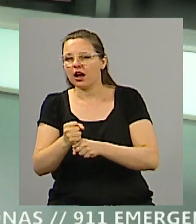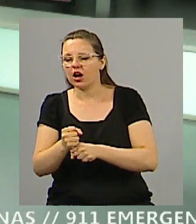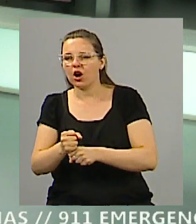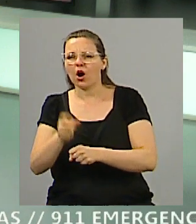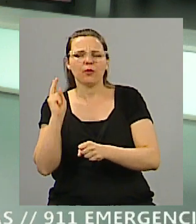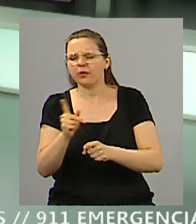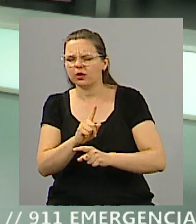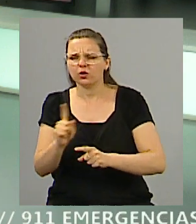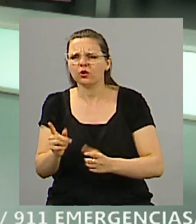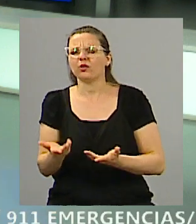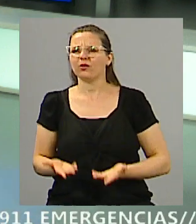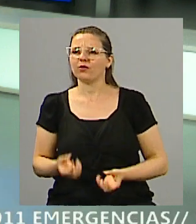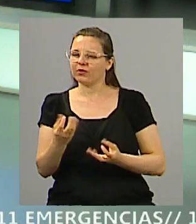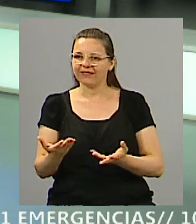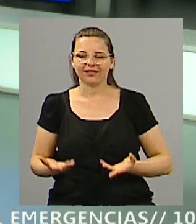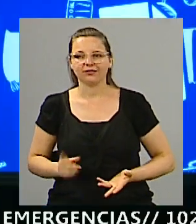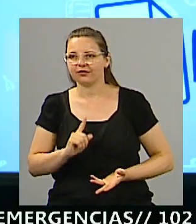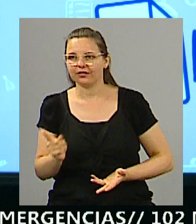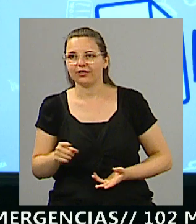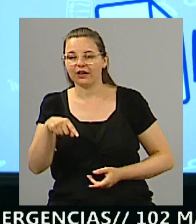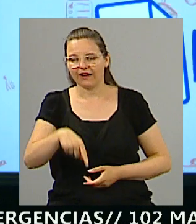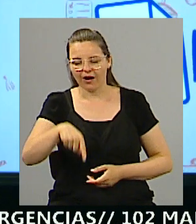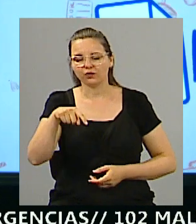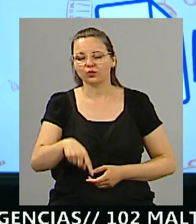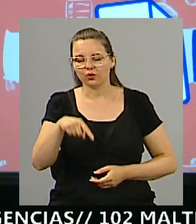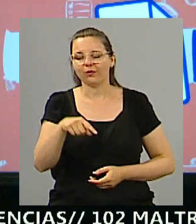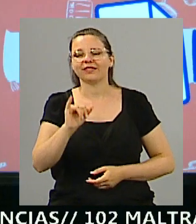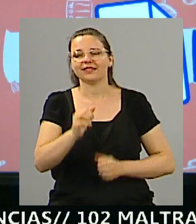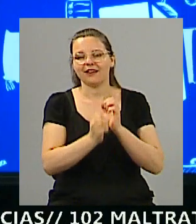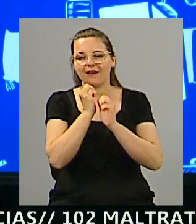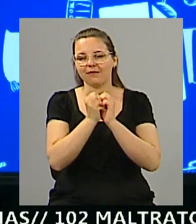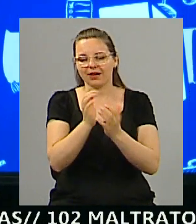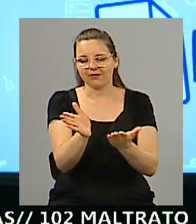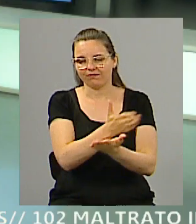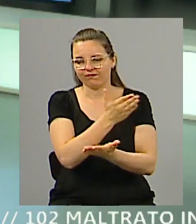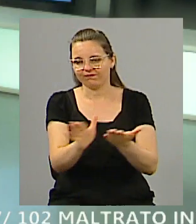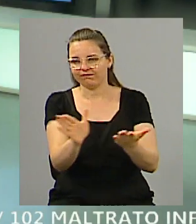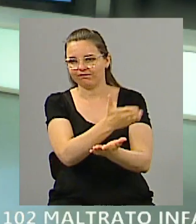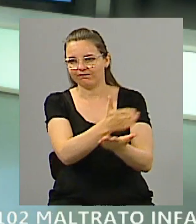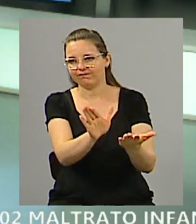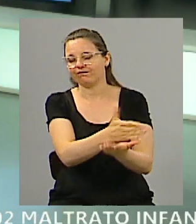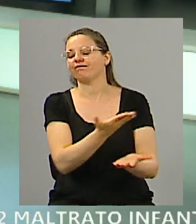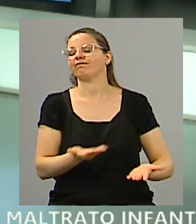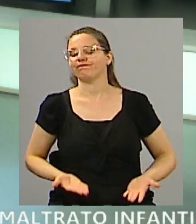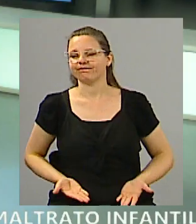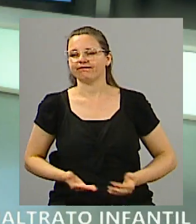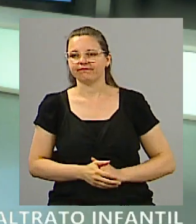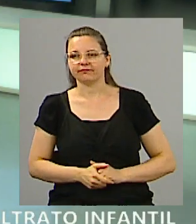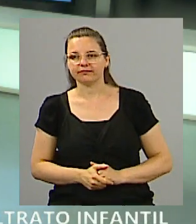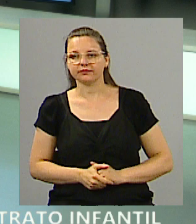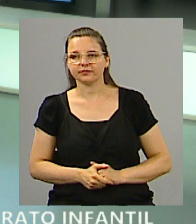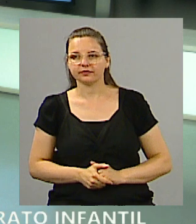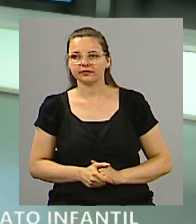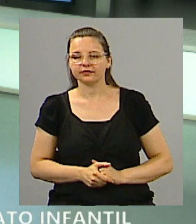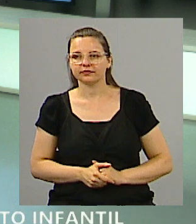lo cual lo es actualmente y las empresas hacen como un filtro de aquellas personas que se postulan con estos